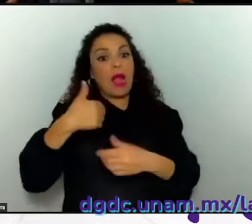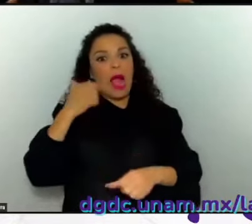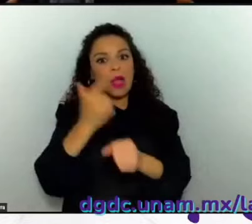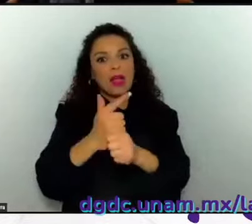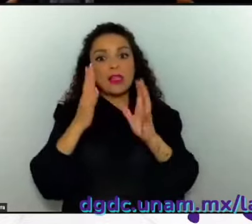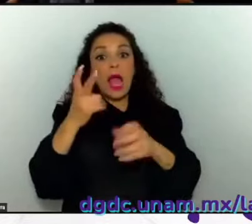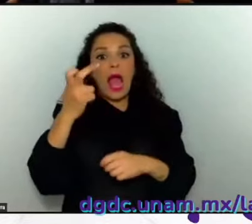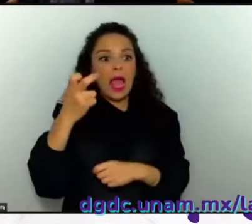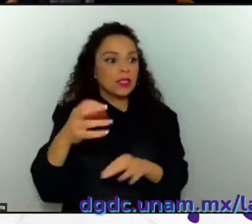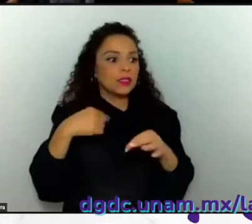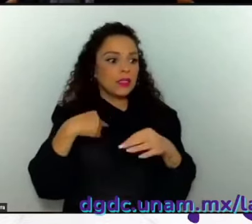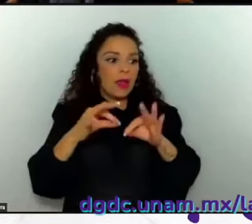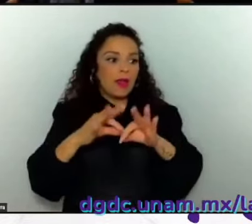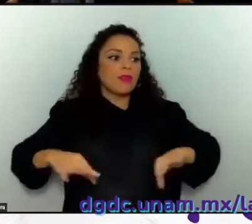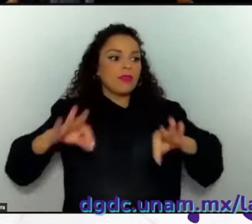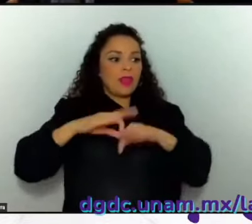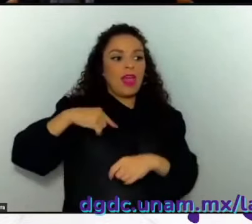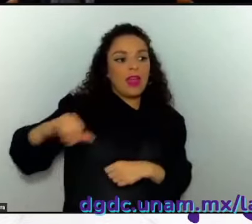física.